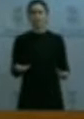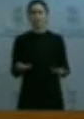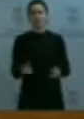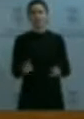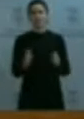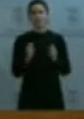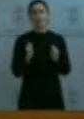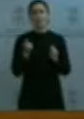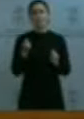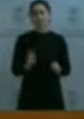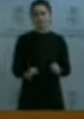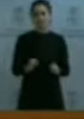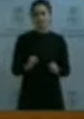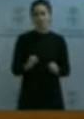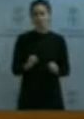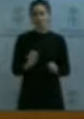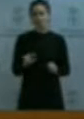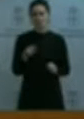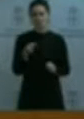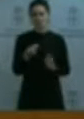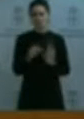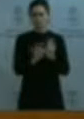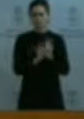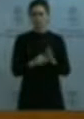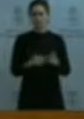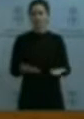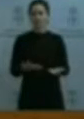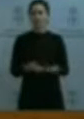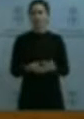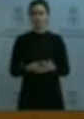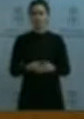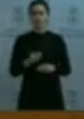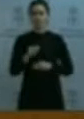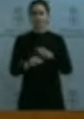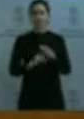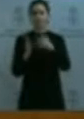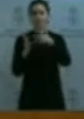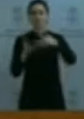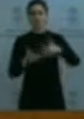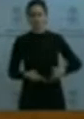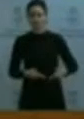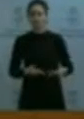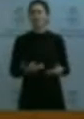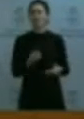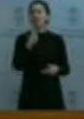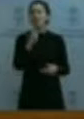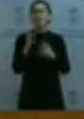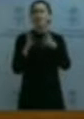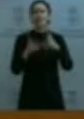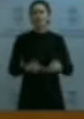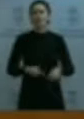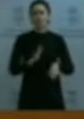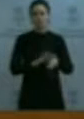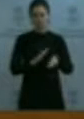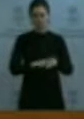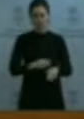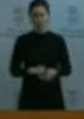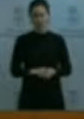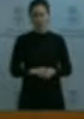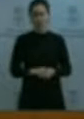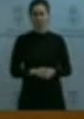sería efectivamente a realizar un censo. ¿Por qué digo lo del censo? Bueno, ahora actualmente quizá en ese punto se haya avanzado algo